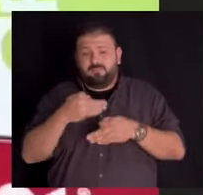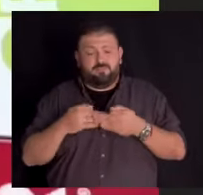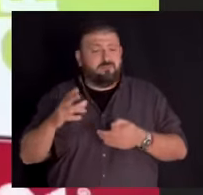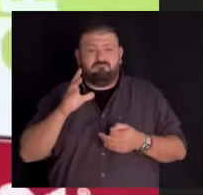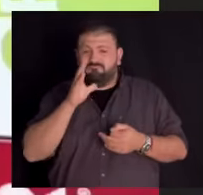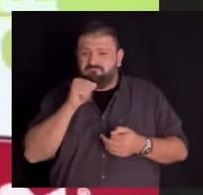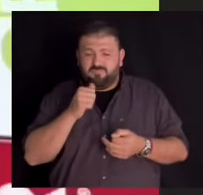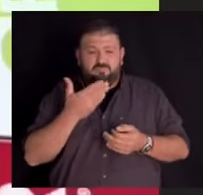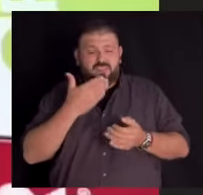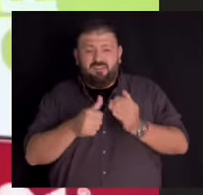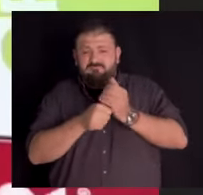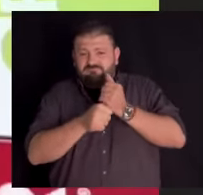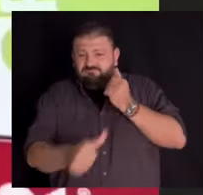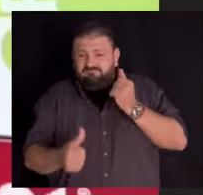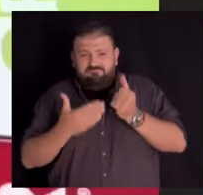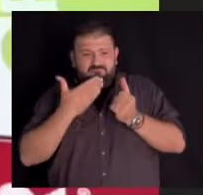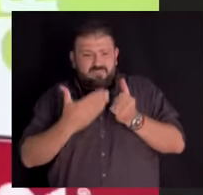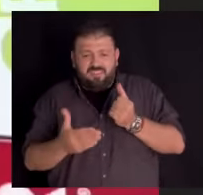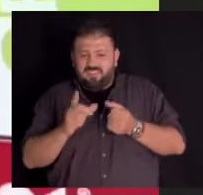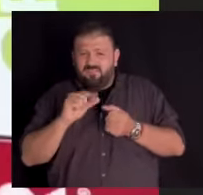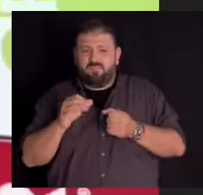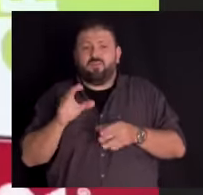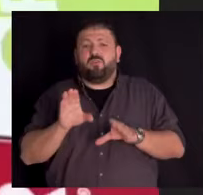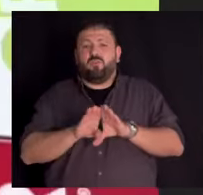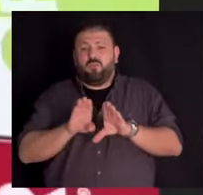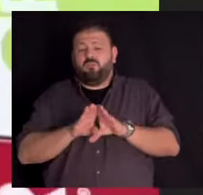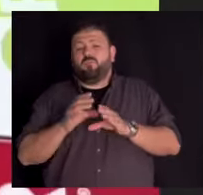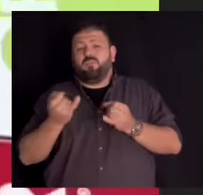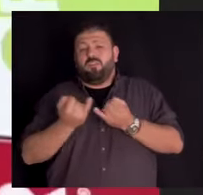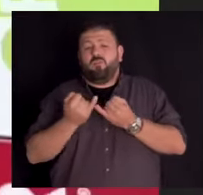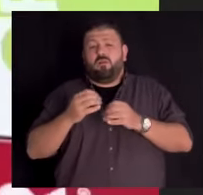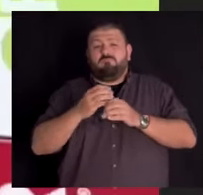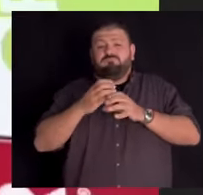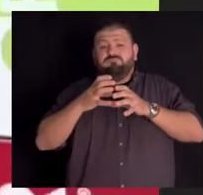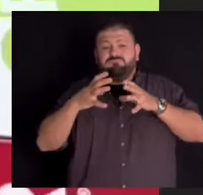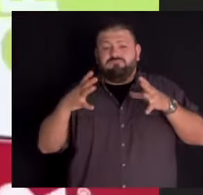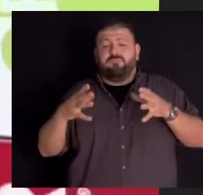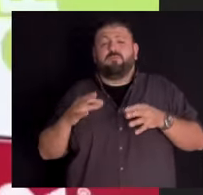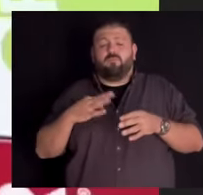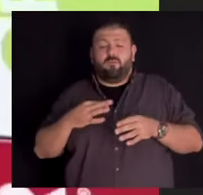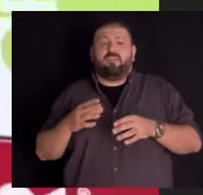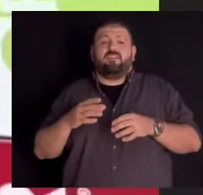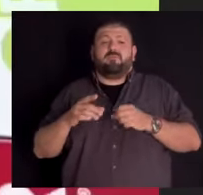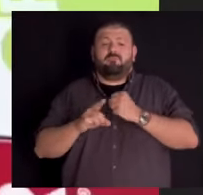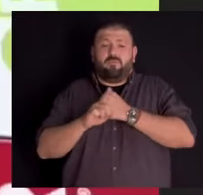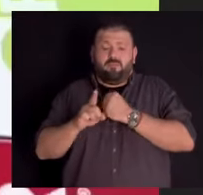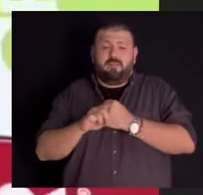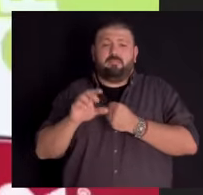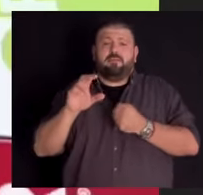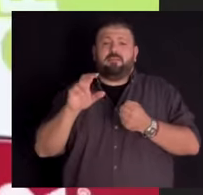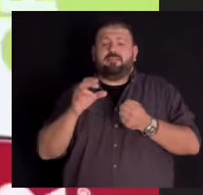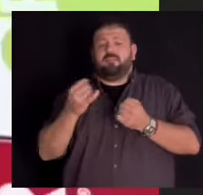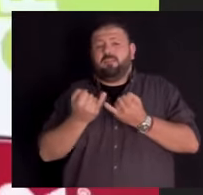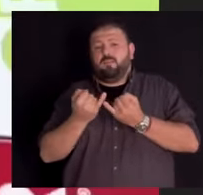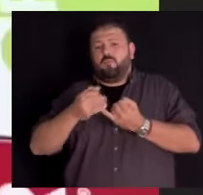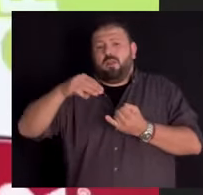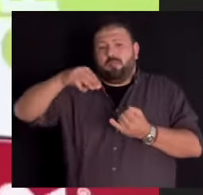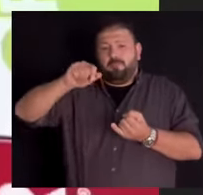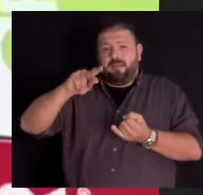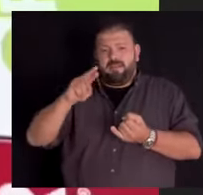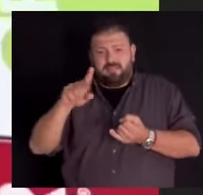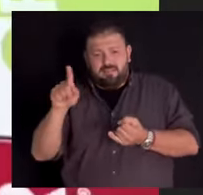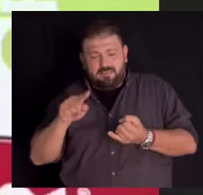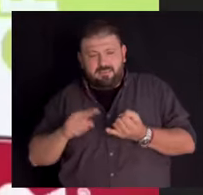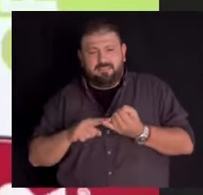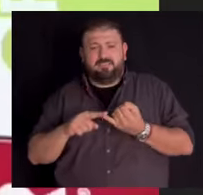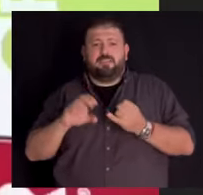evacuar correctamente, un colon inflamado puede presionar matriz, ovarios, vejiga. Al presionarlos